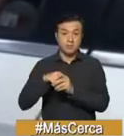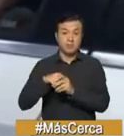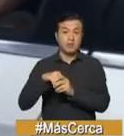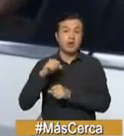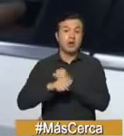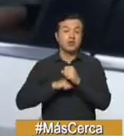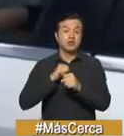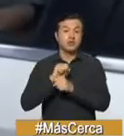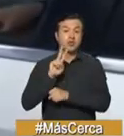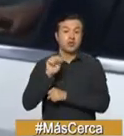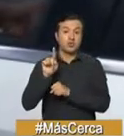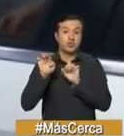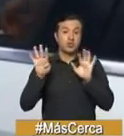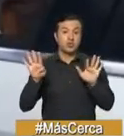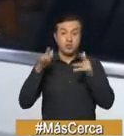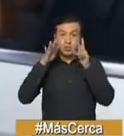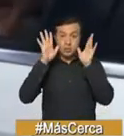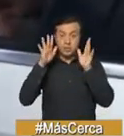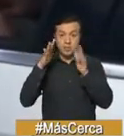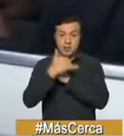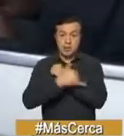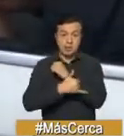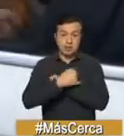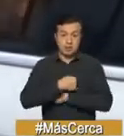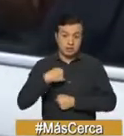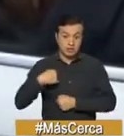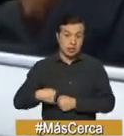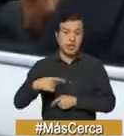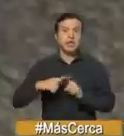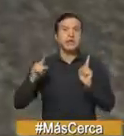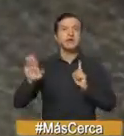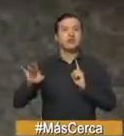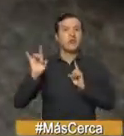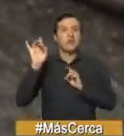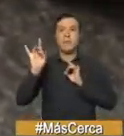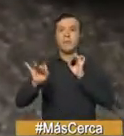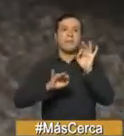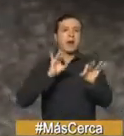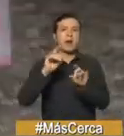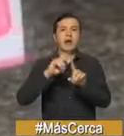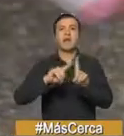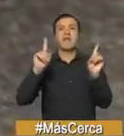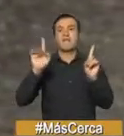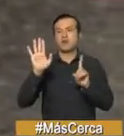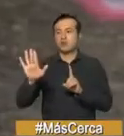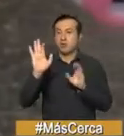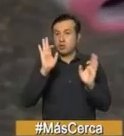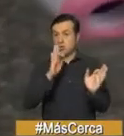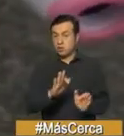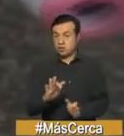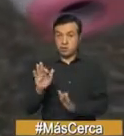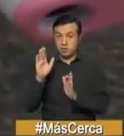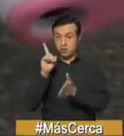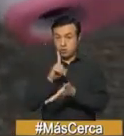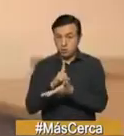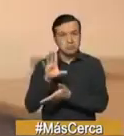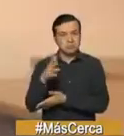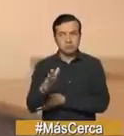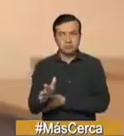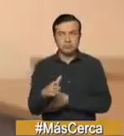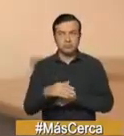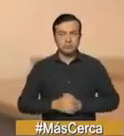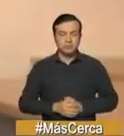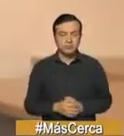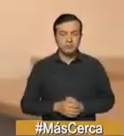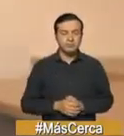del 2019 en china es diferente por su rápido contagio y porque aún no hay un tratamiento médico los